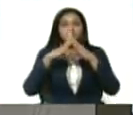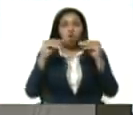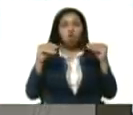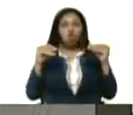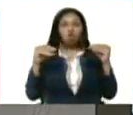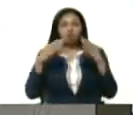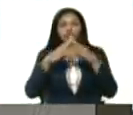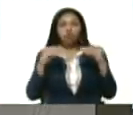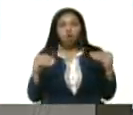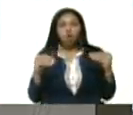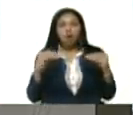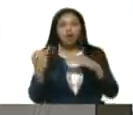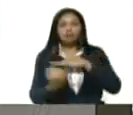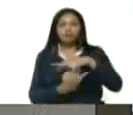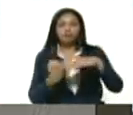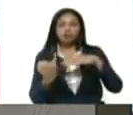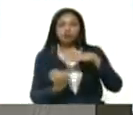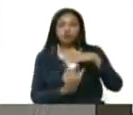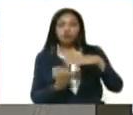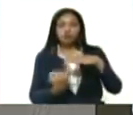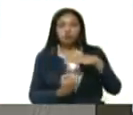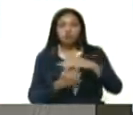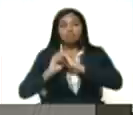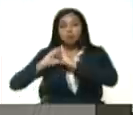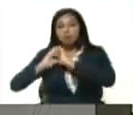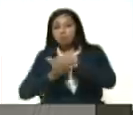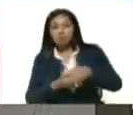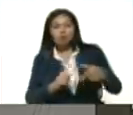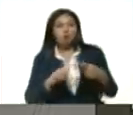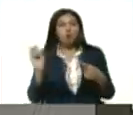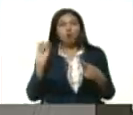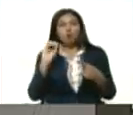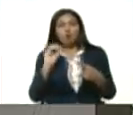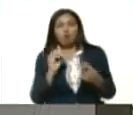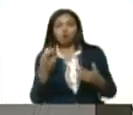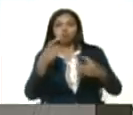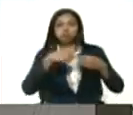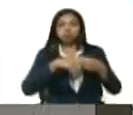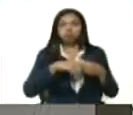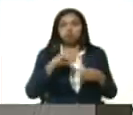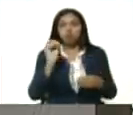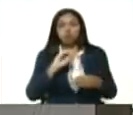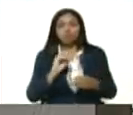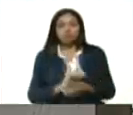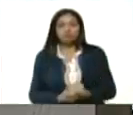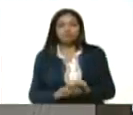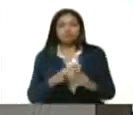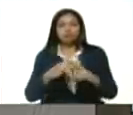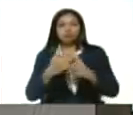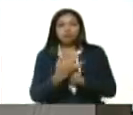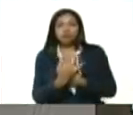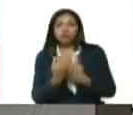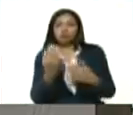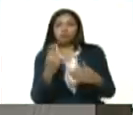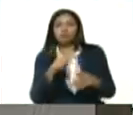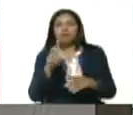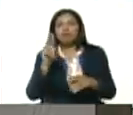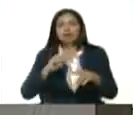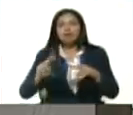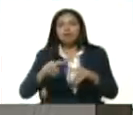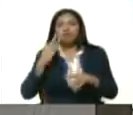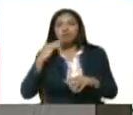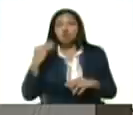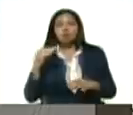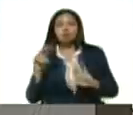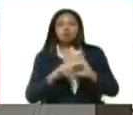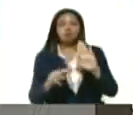todas las instituciones de béisbol o de internado o de situación de semi-internado para niños y jóvenes que no